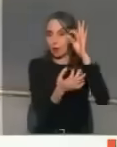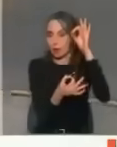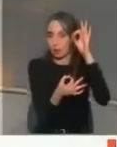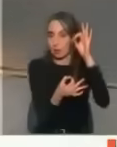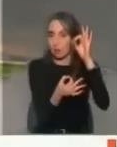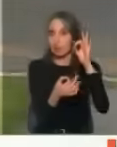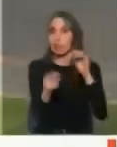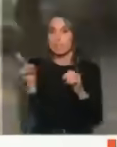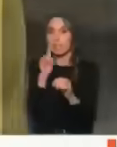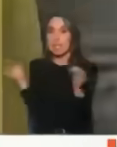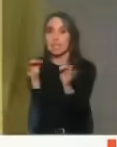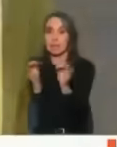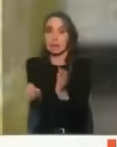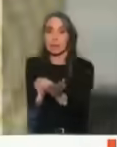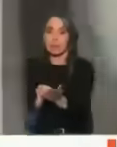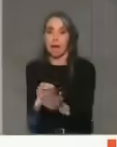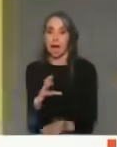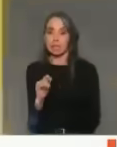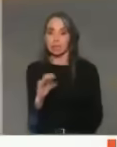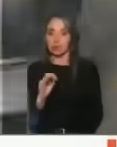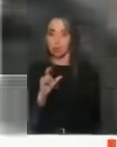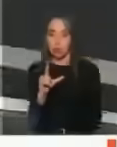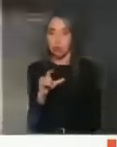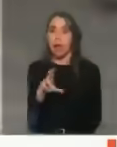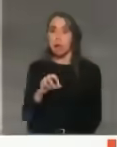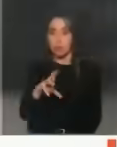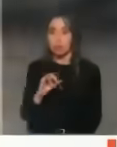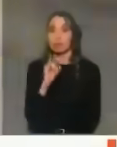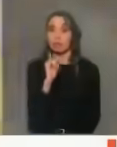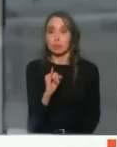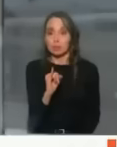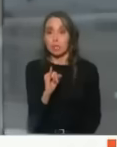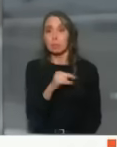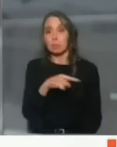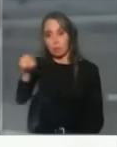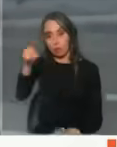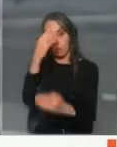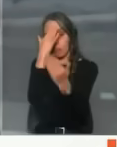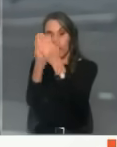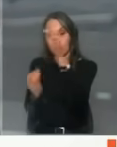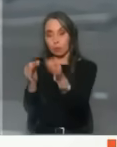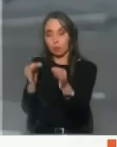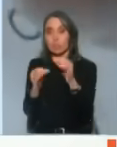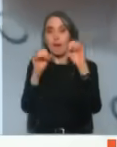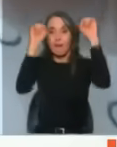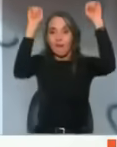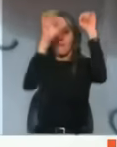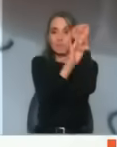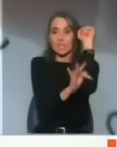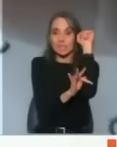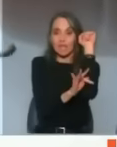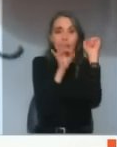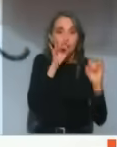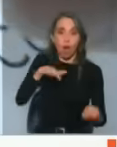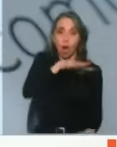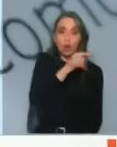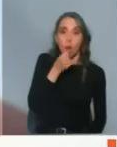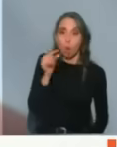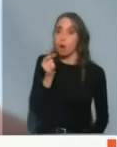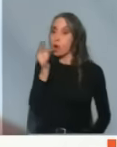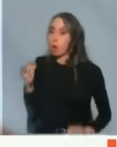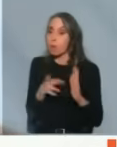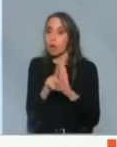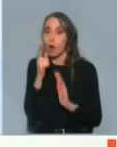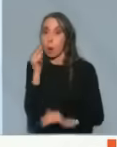que explicar Cristóbal Romero? Ciertamente, pero ahora frente a la justicia, la Fiscalía Oriente estaría próxima a formalizar a este influencer de